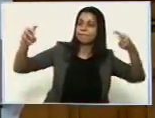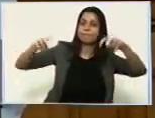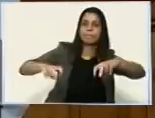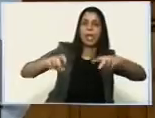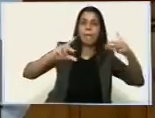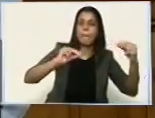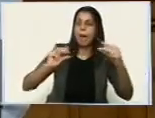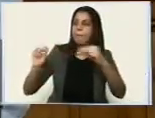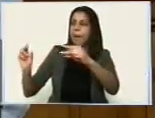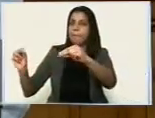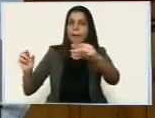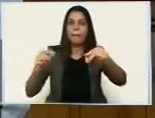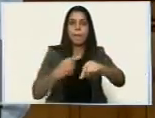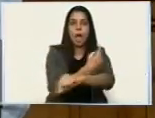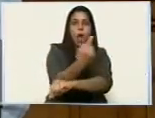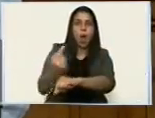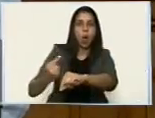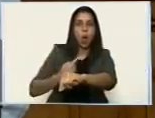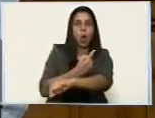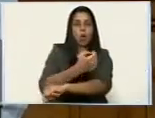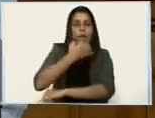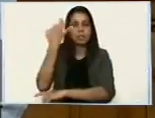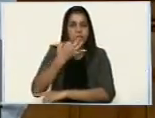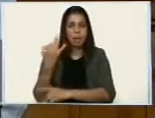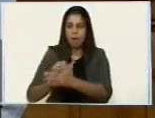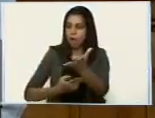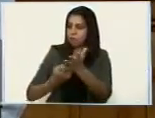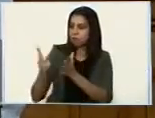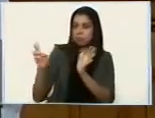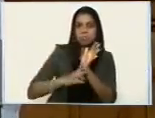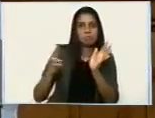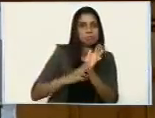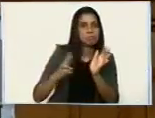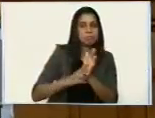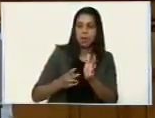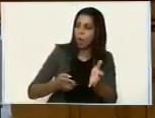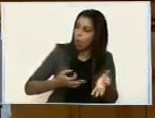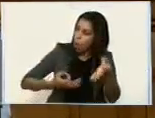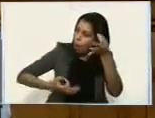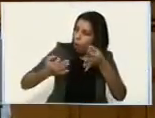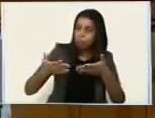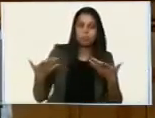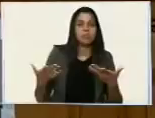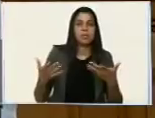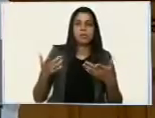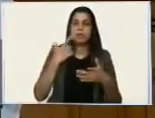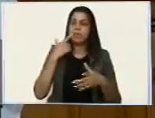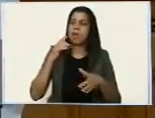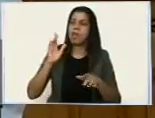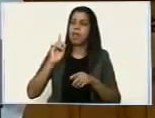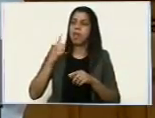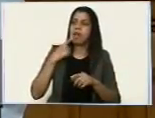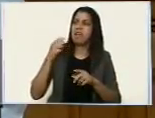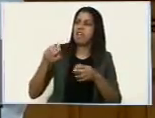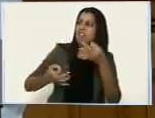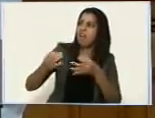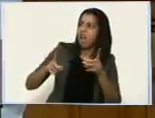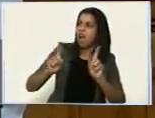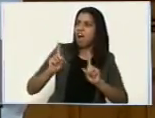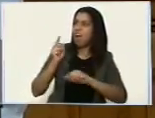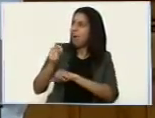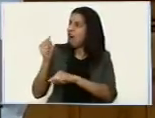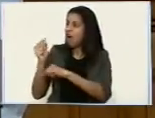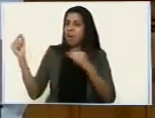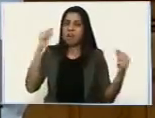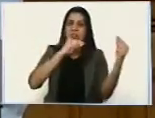un debate sincero, un debate sin dogmas, un debate sin prejuicios, un debate para el